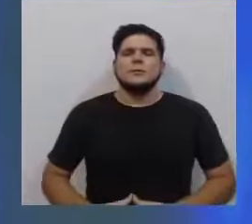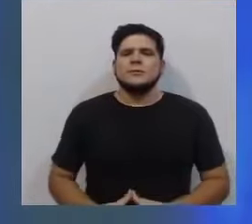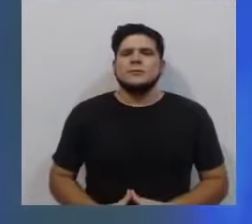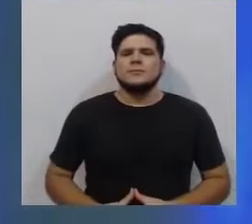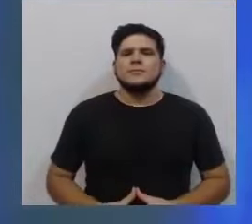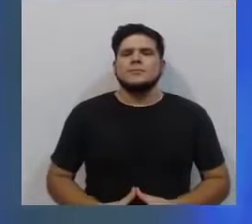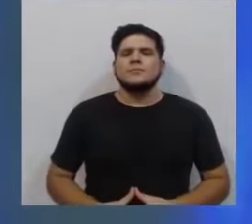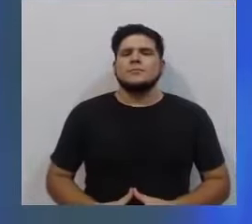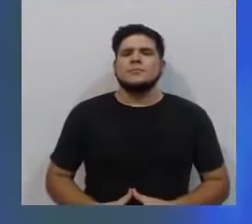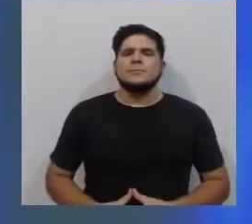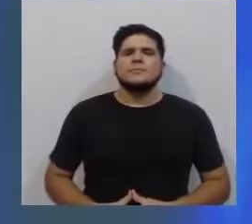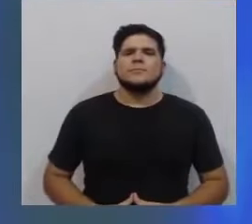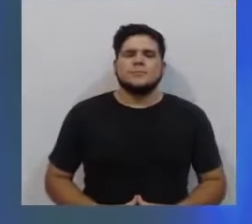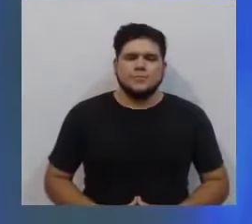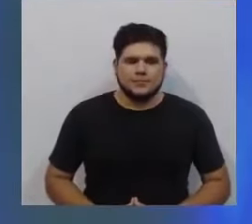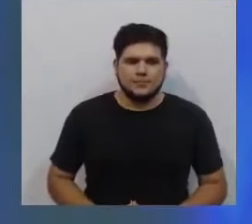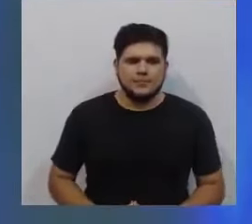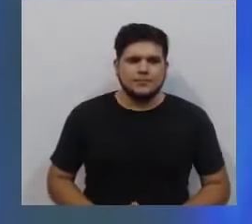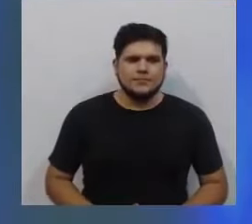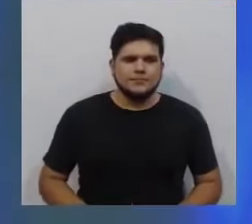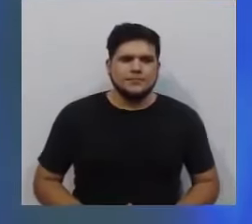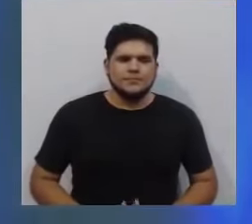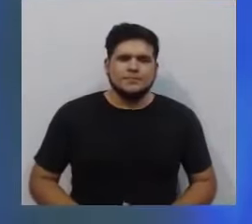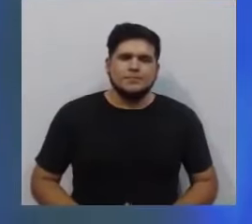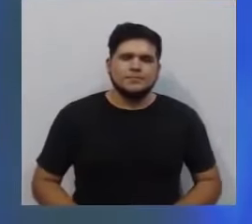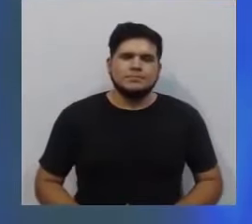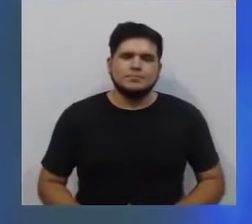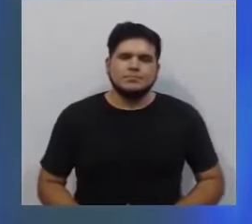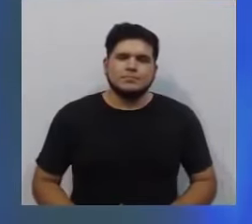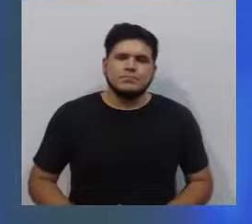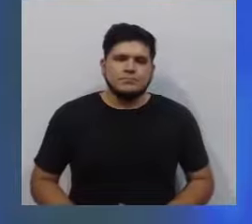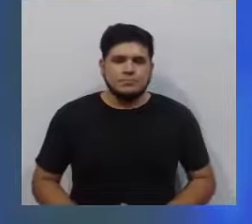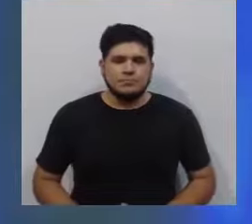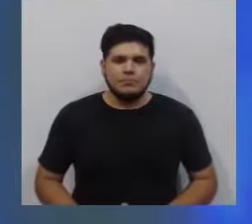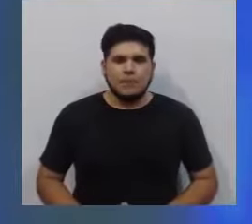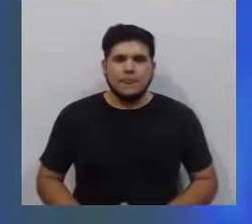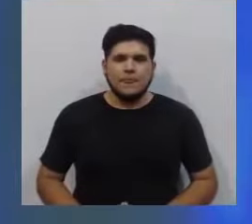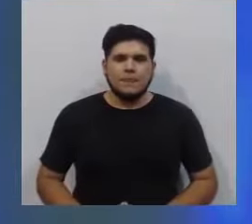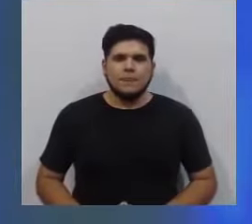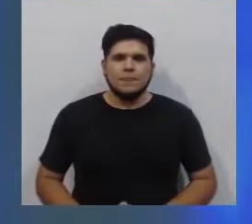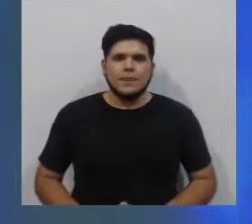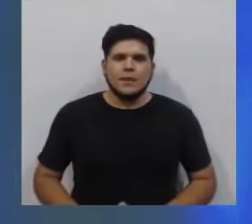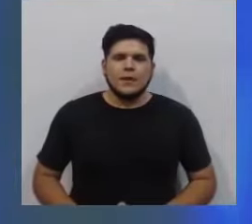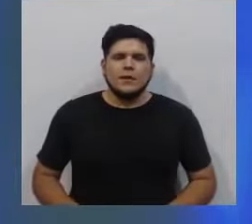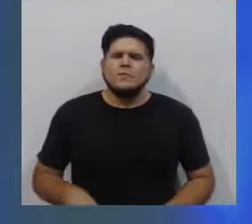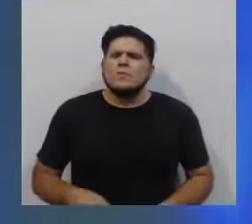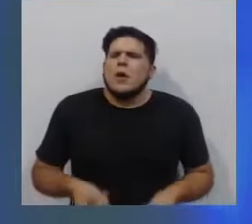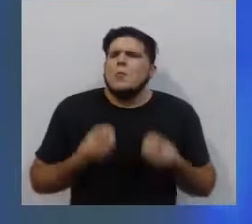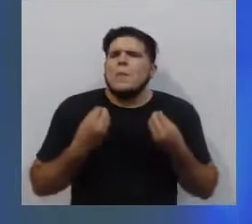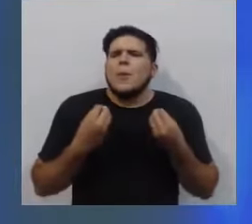el contexto de la palabra de dios cómo funciona el entender este principio tan interesante